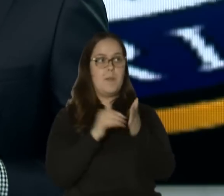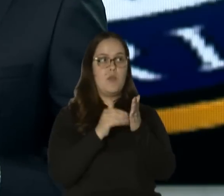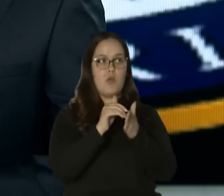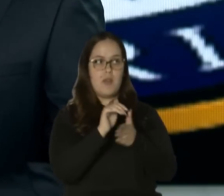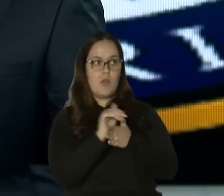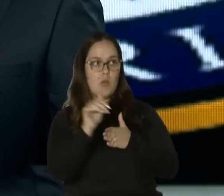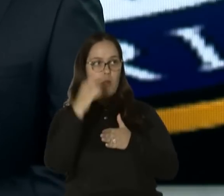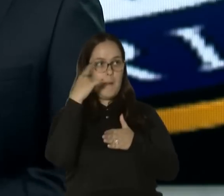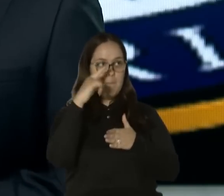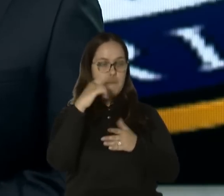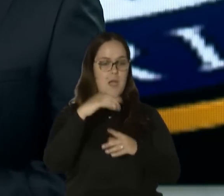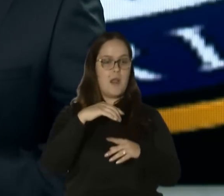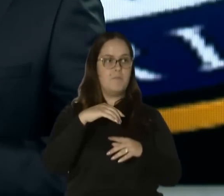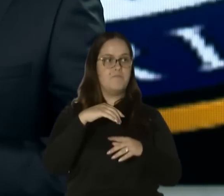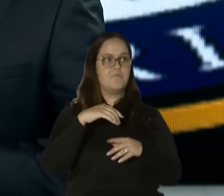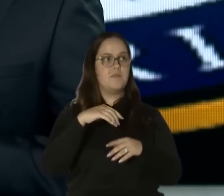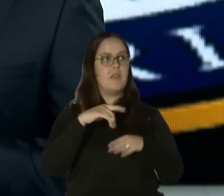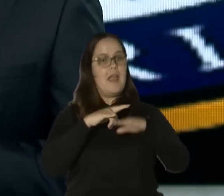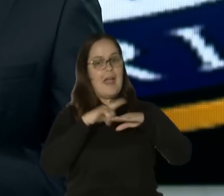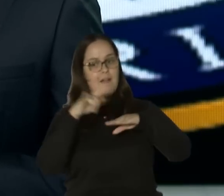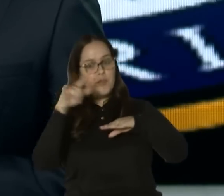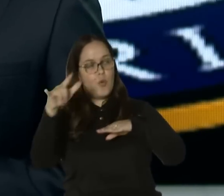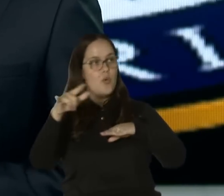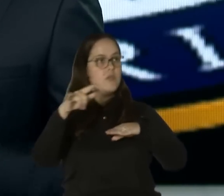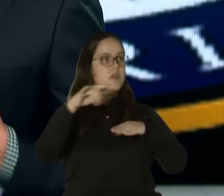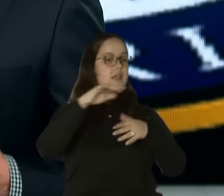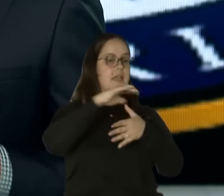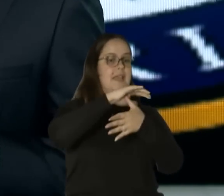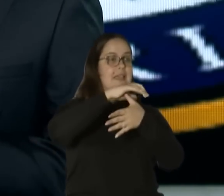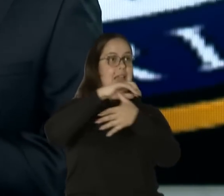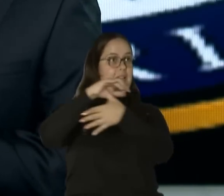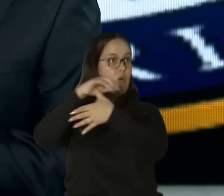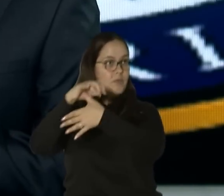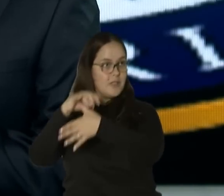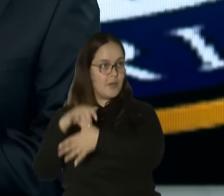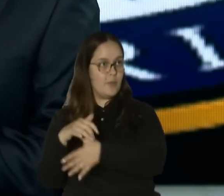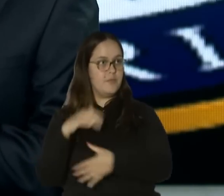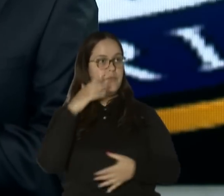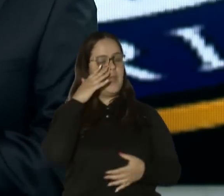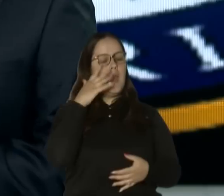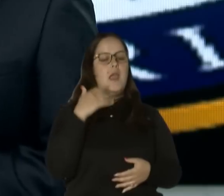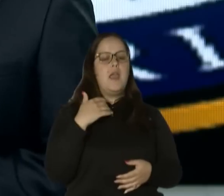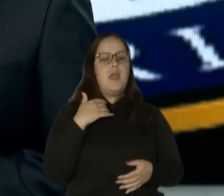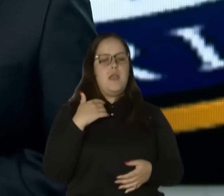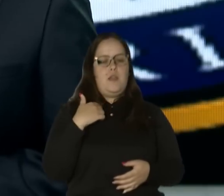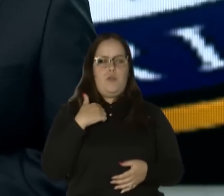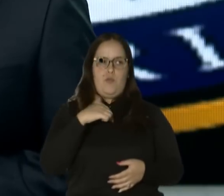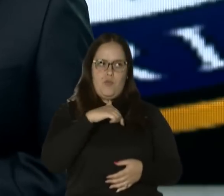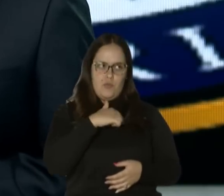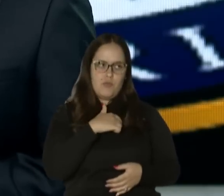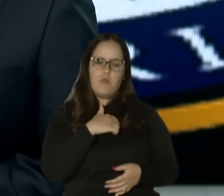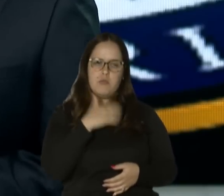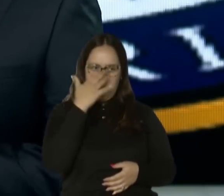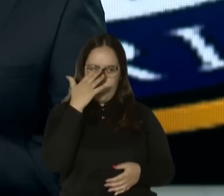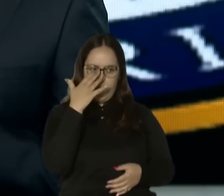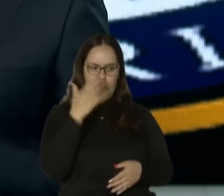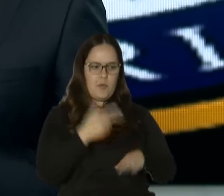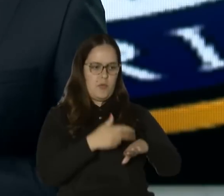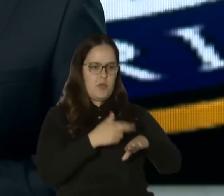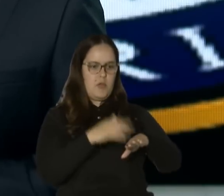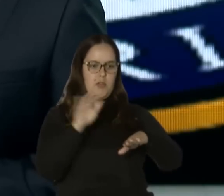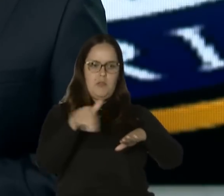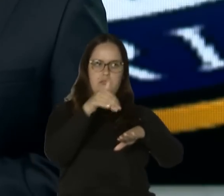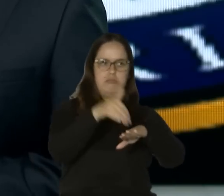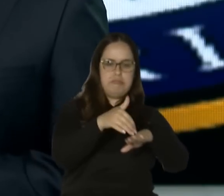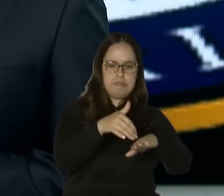que van a ser asignados al negociado. Reconocemos el punto estratégico que tiene Puerto Rico para el trasiego